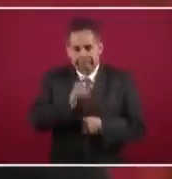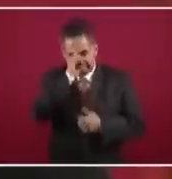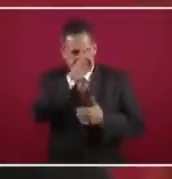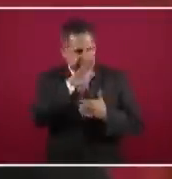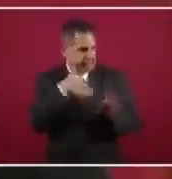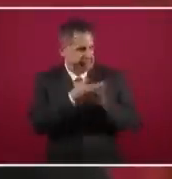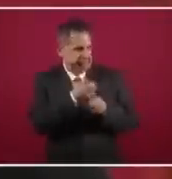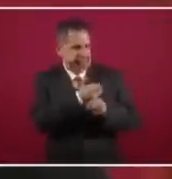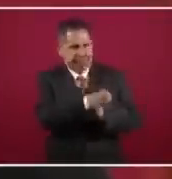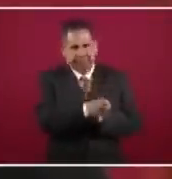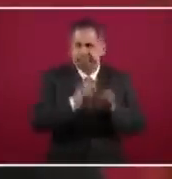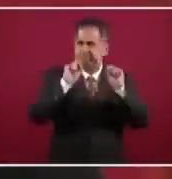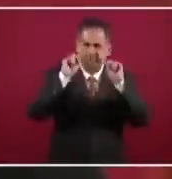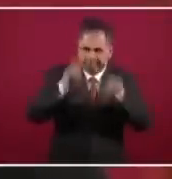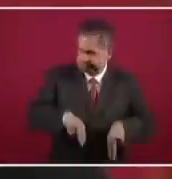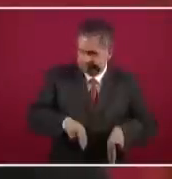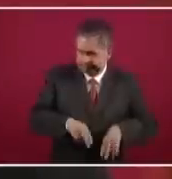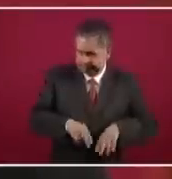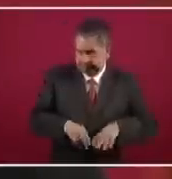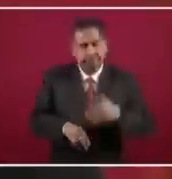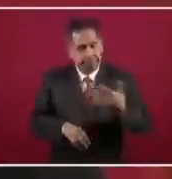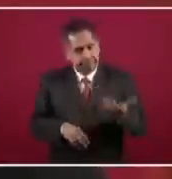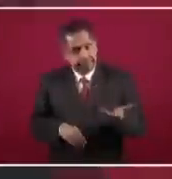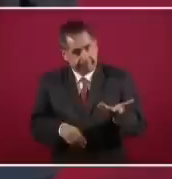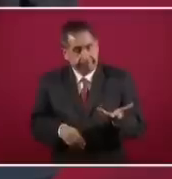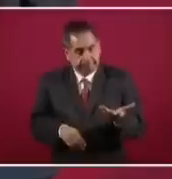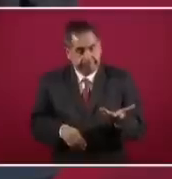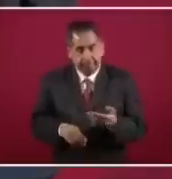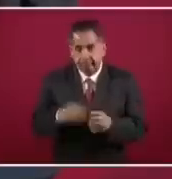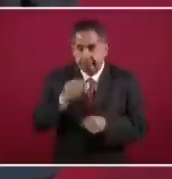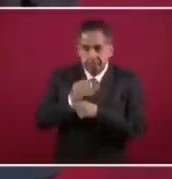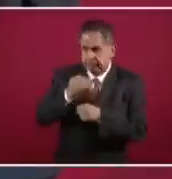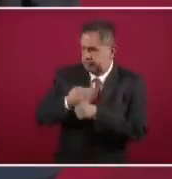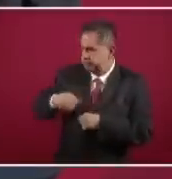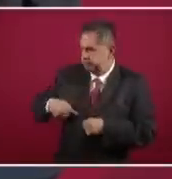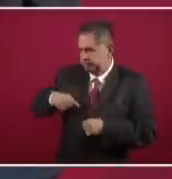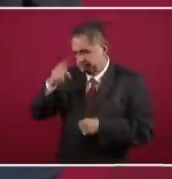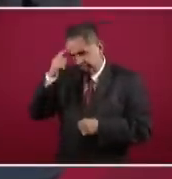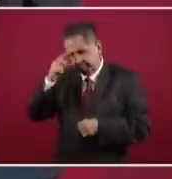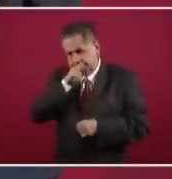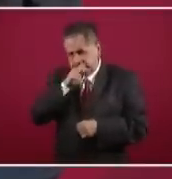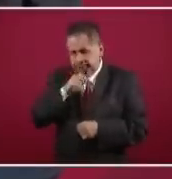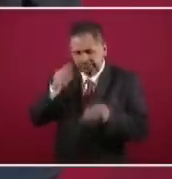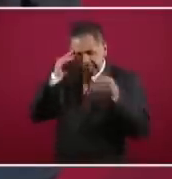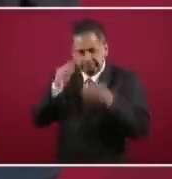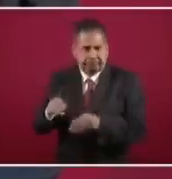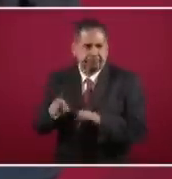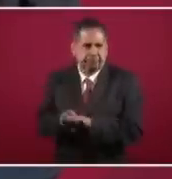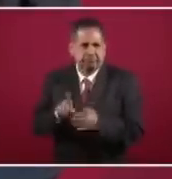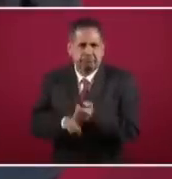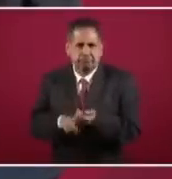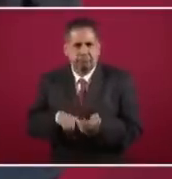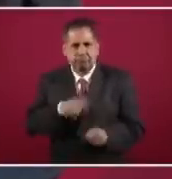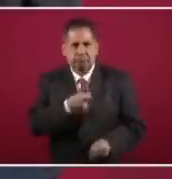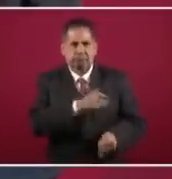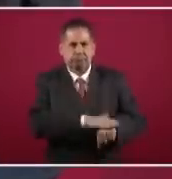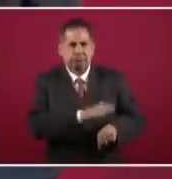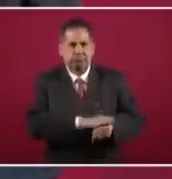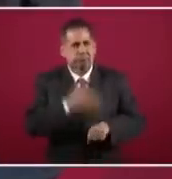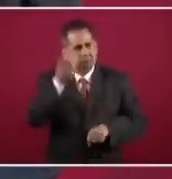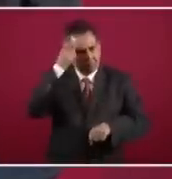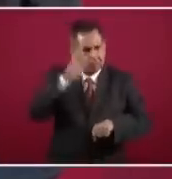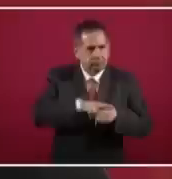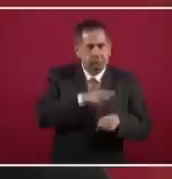y evidentemente hay una gran preocupación y ocupación por llamar a los rectores, a